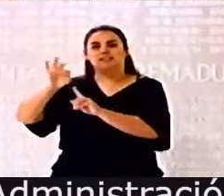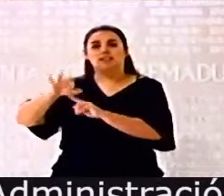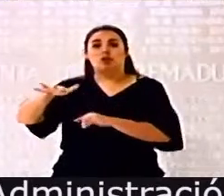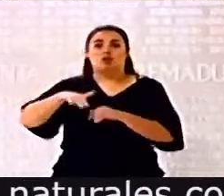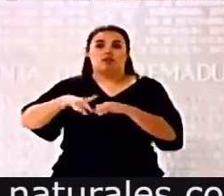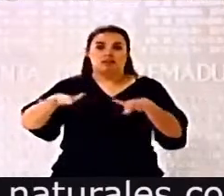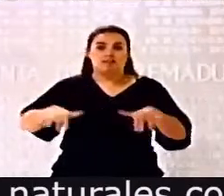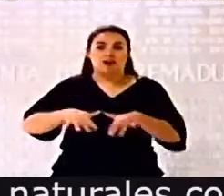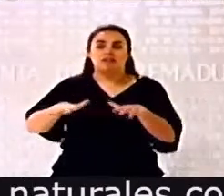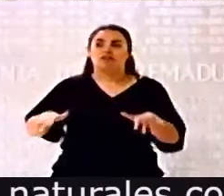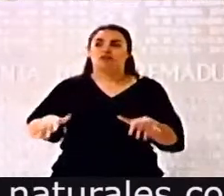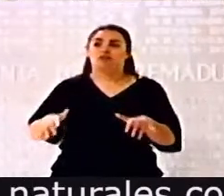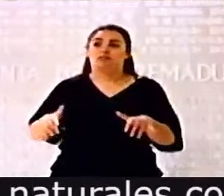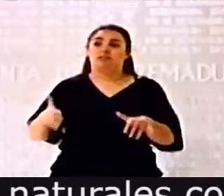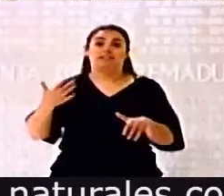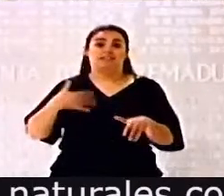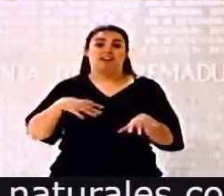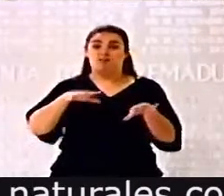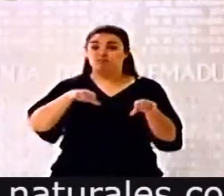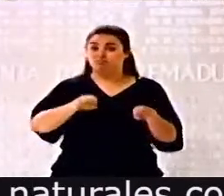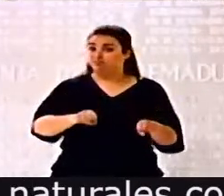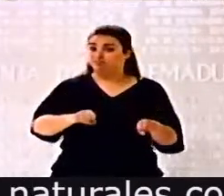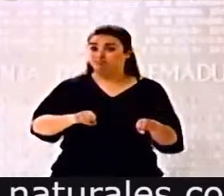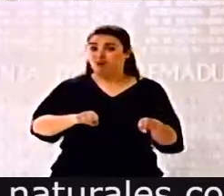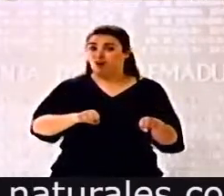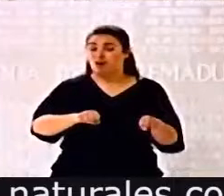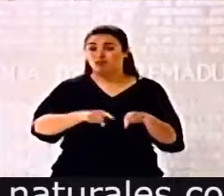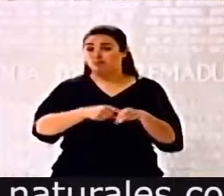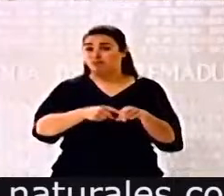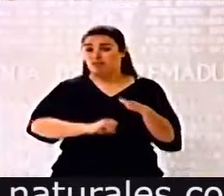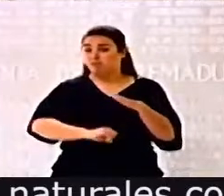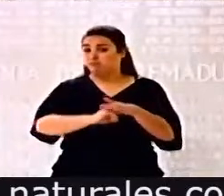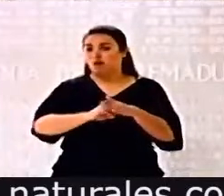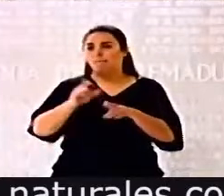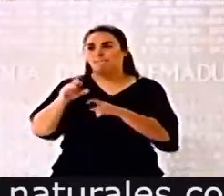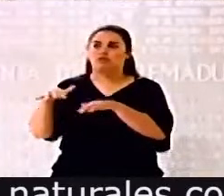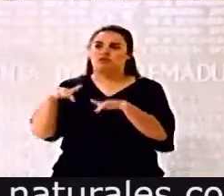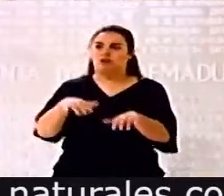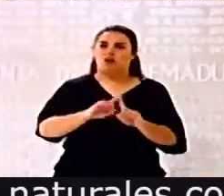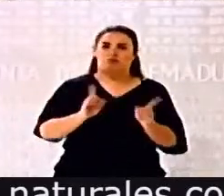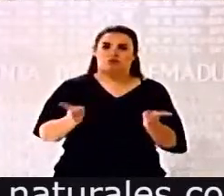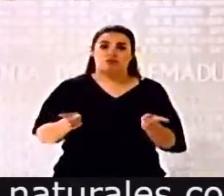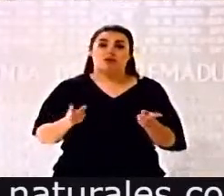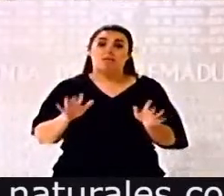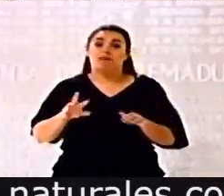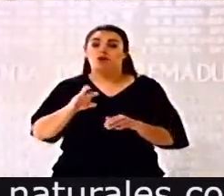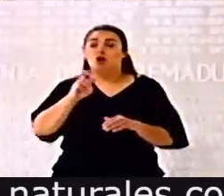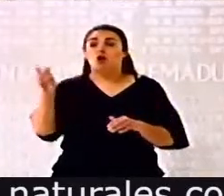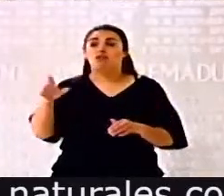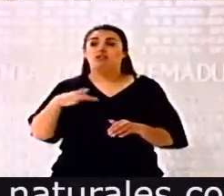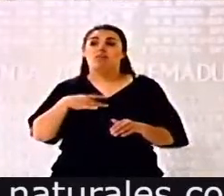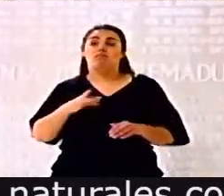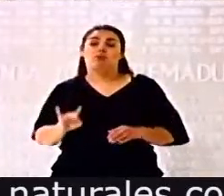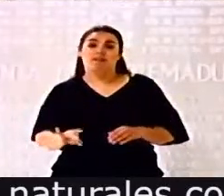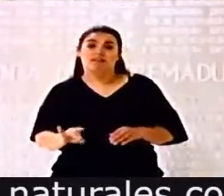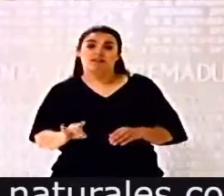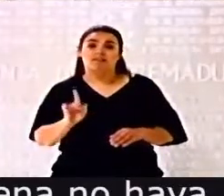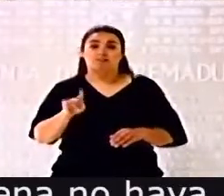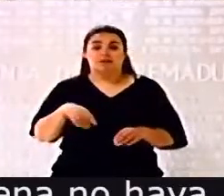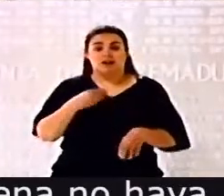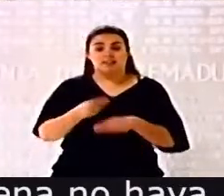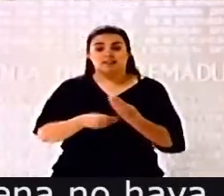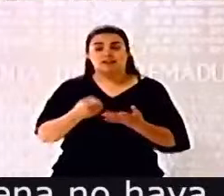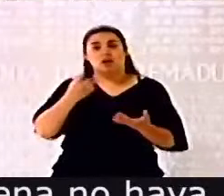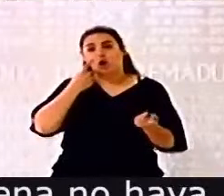baño y que cuando esté llena ya no haya más gente allí. Pero otra de las posibilidades es que